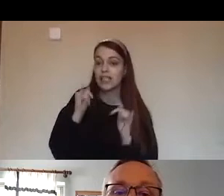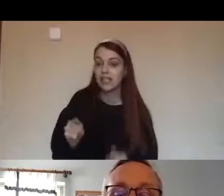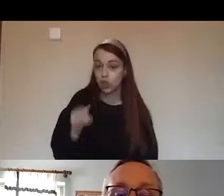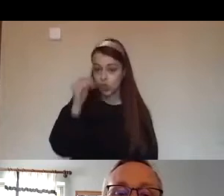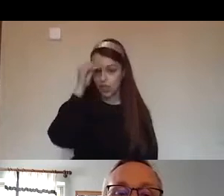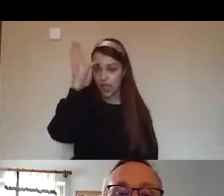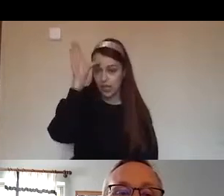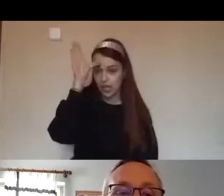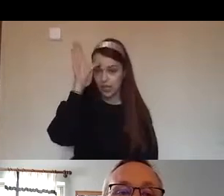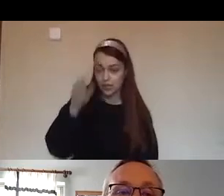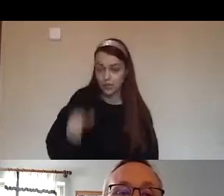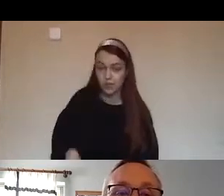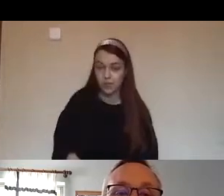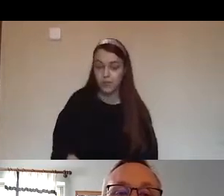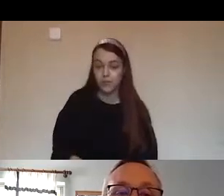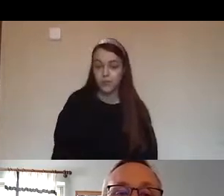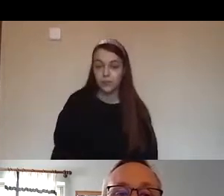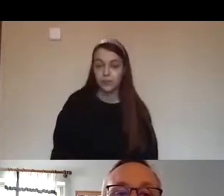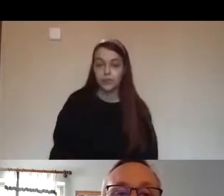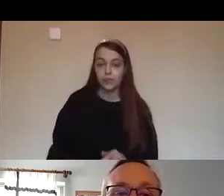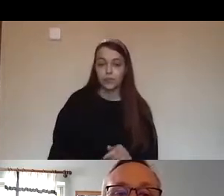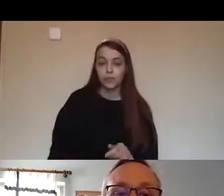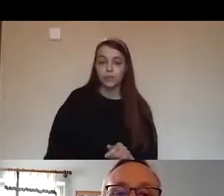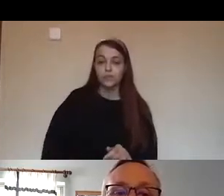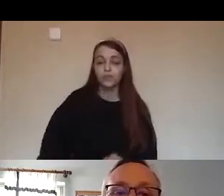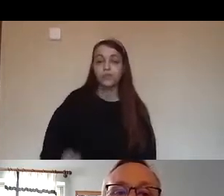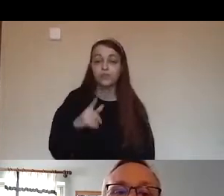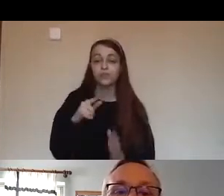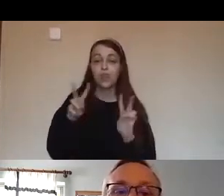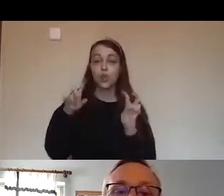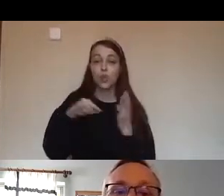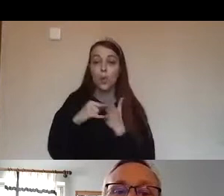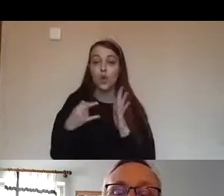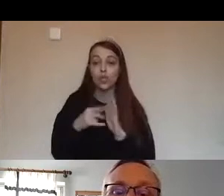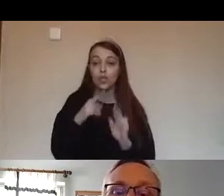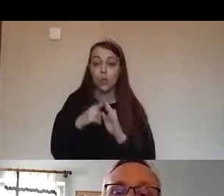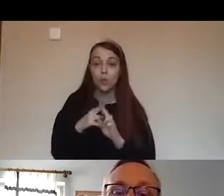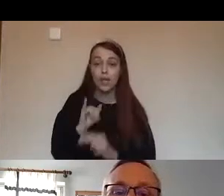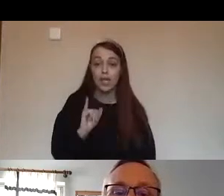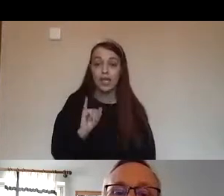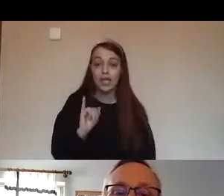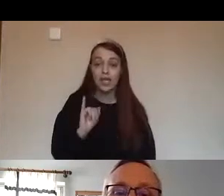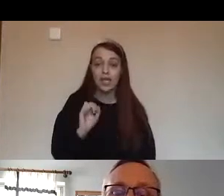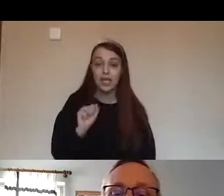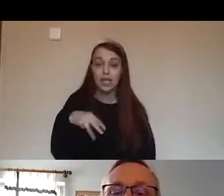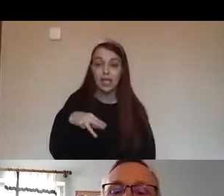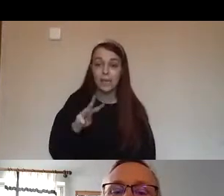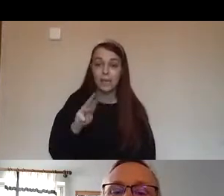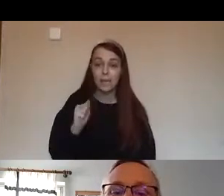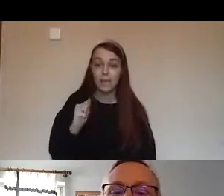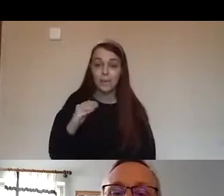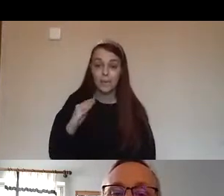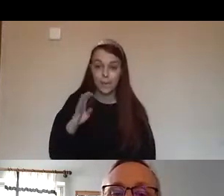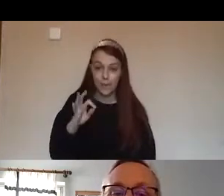Entonces, aquí vemos un nuevo proyecto en el que se llama Impact Tour sobre